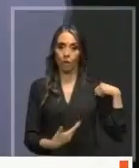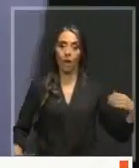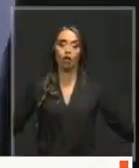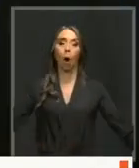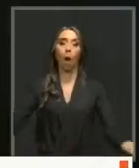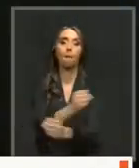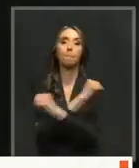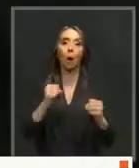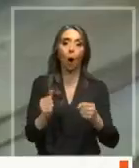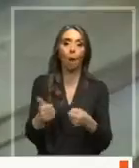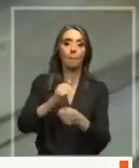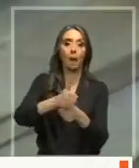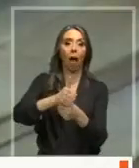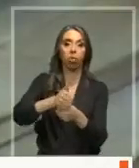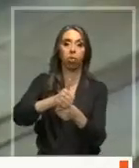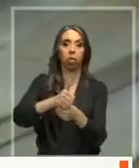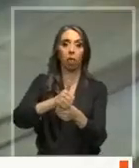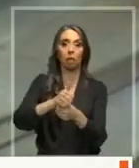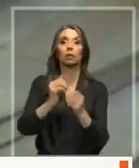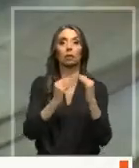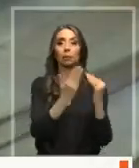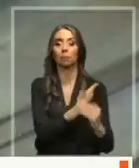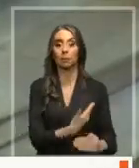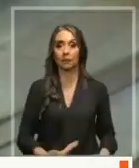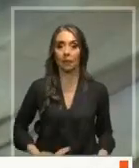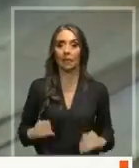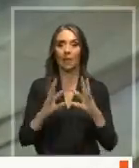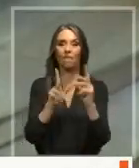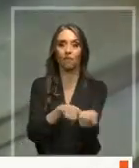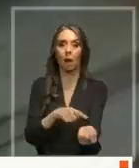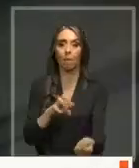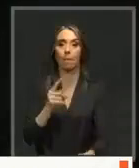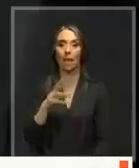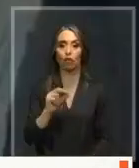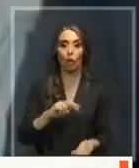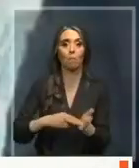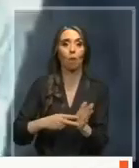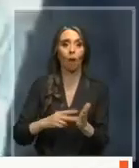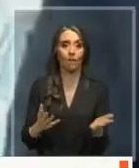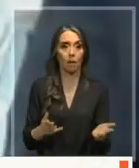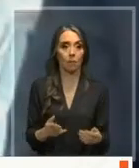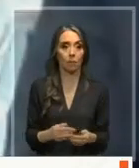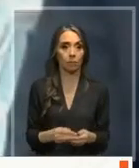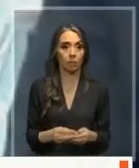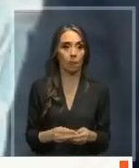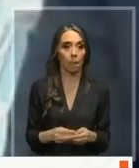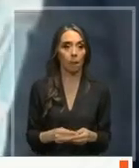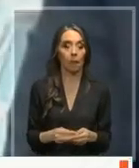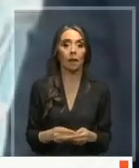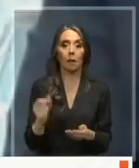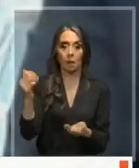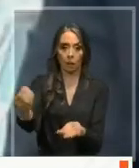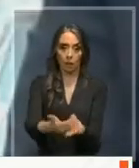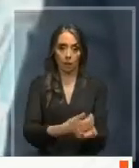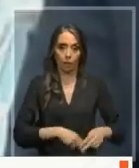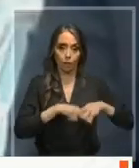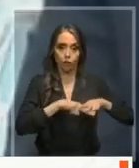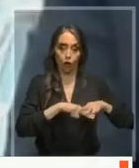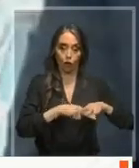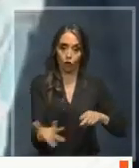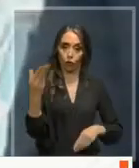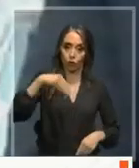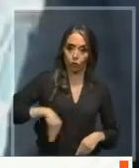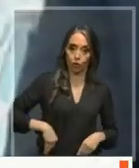hace tambalear la Casa de Nariño y a la familia Petro. Ingresaron a sus arcas y otros a